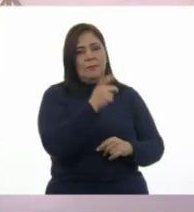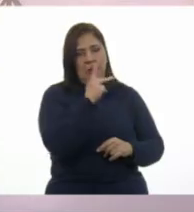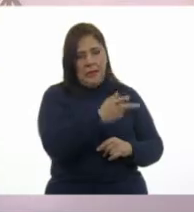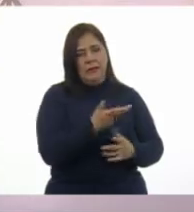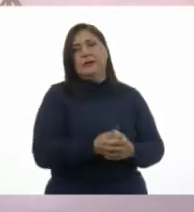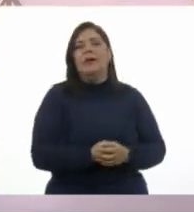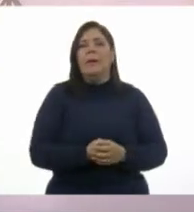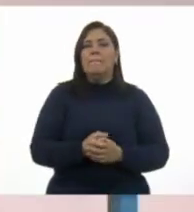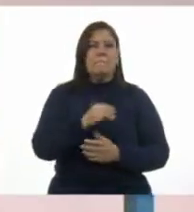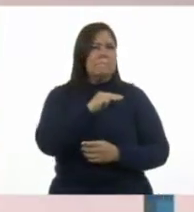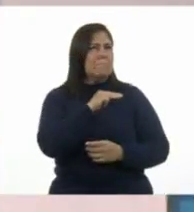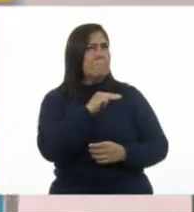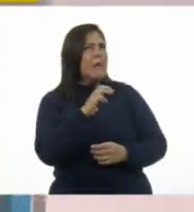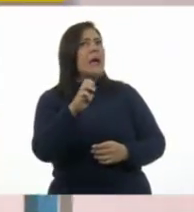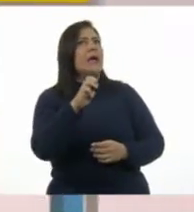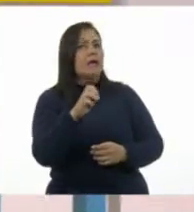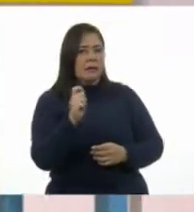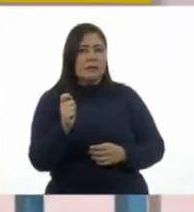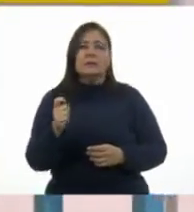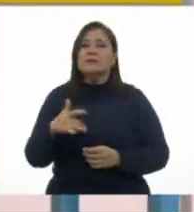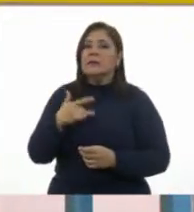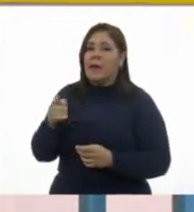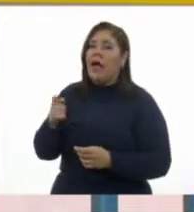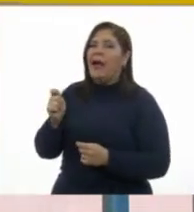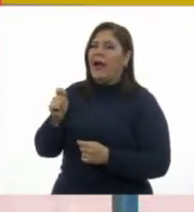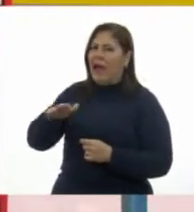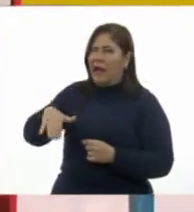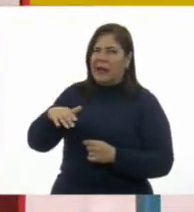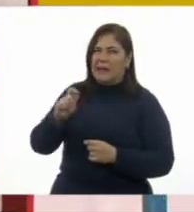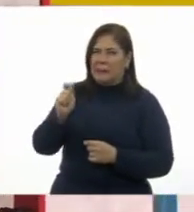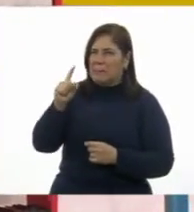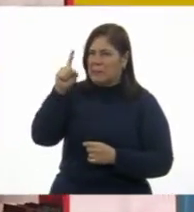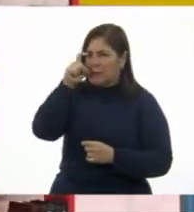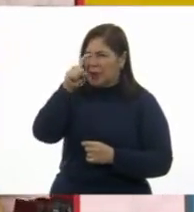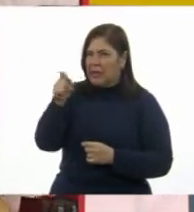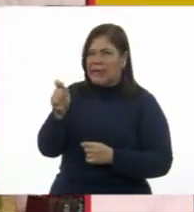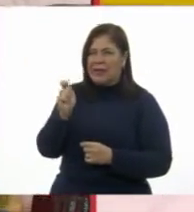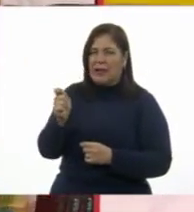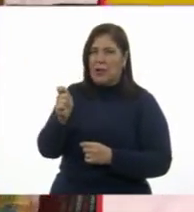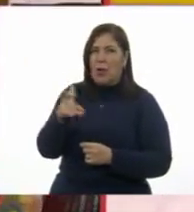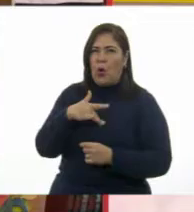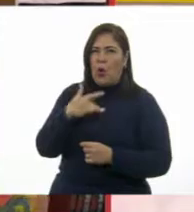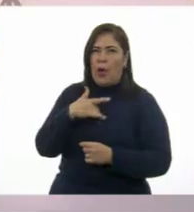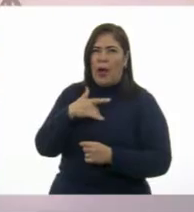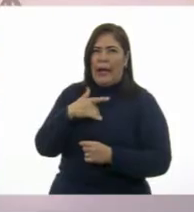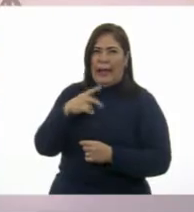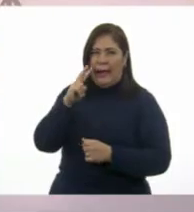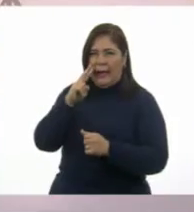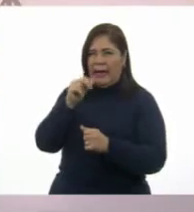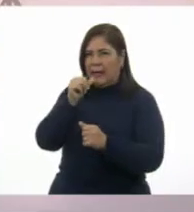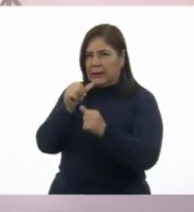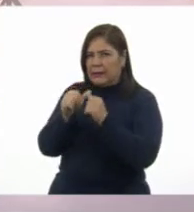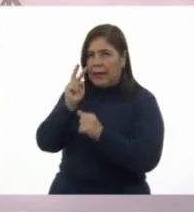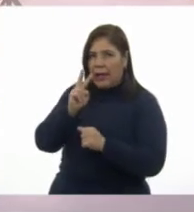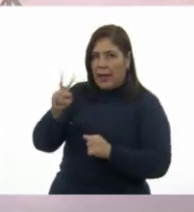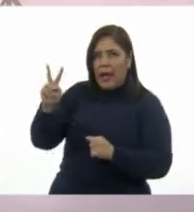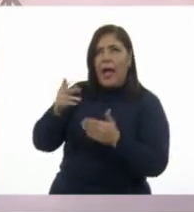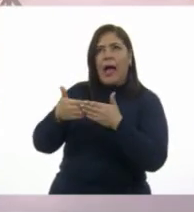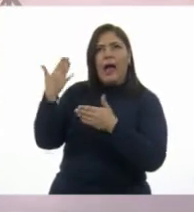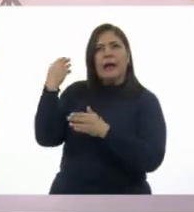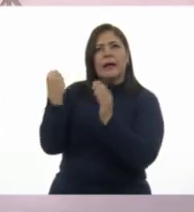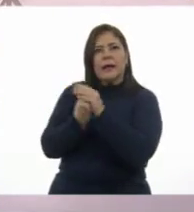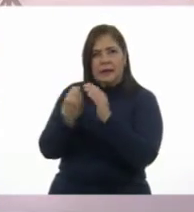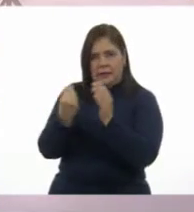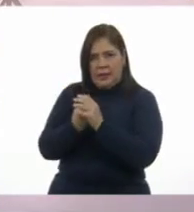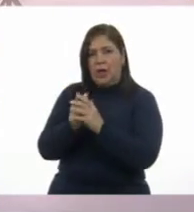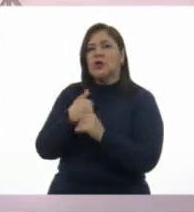¿Sabes, Pepe? Ajá. Hace rato te costó mucho pronunciar esta vocal. Sí, fue muy difícil. En una clase anterior